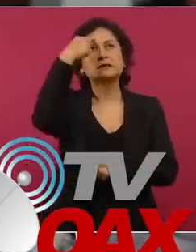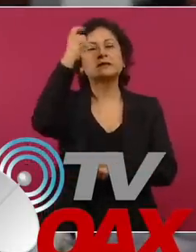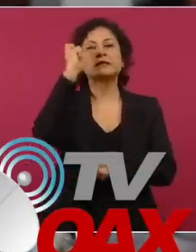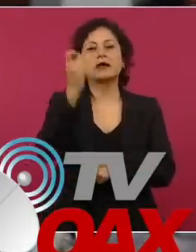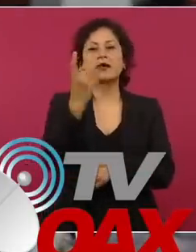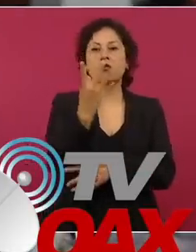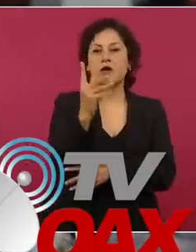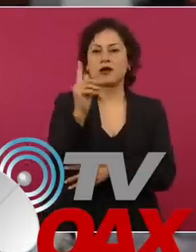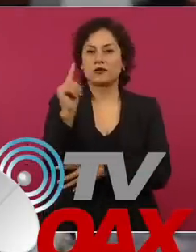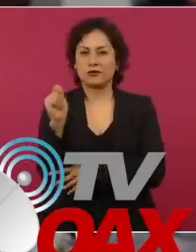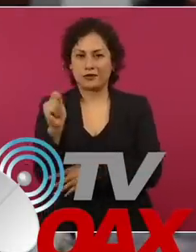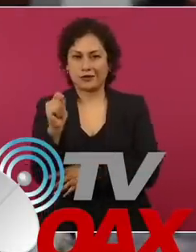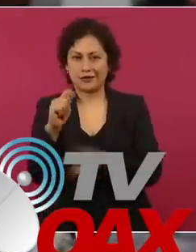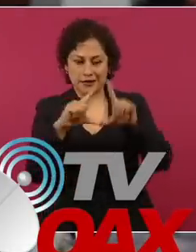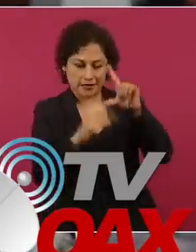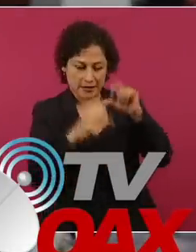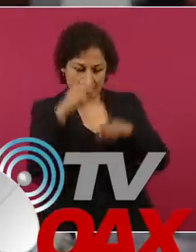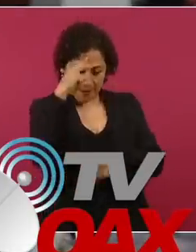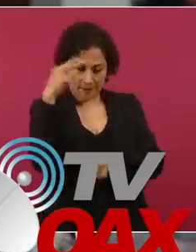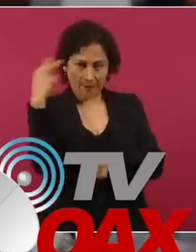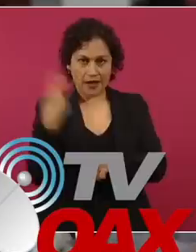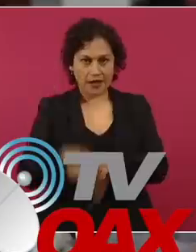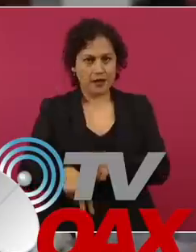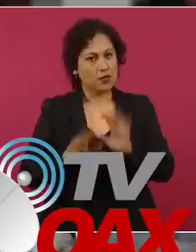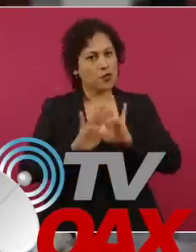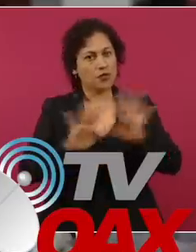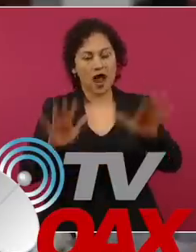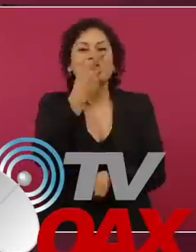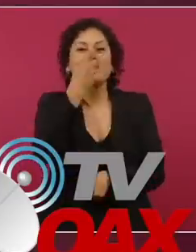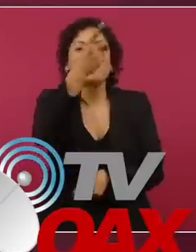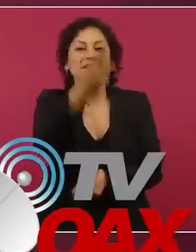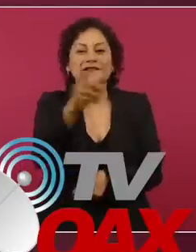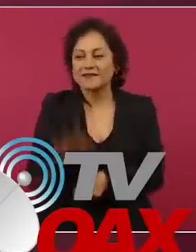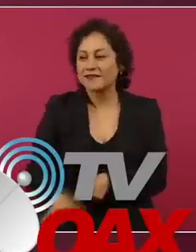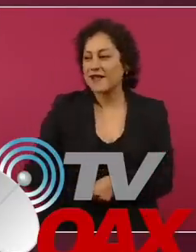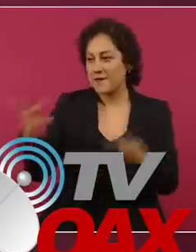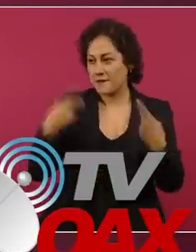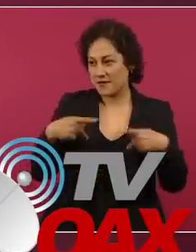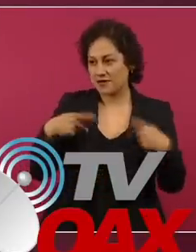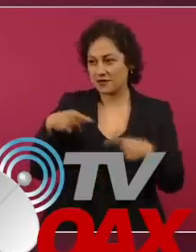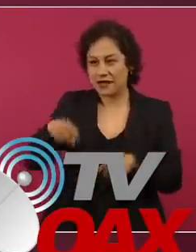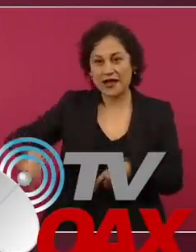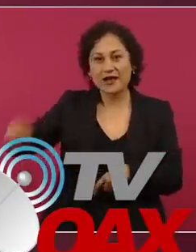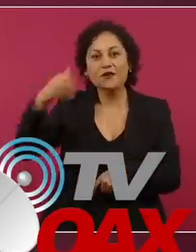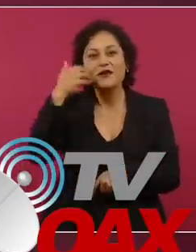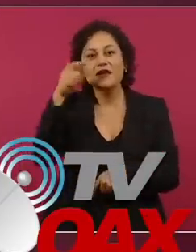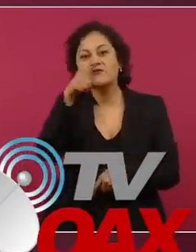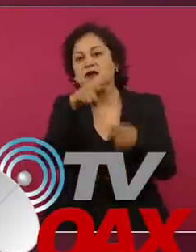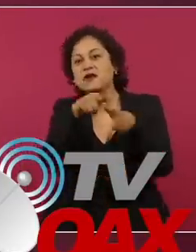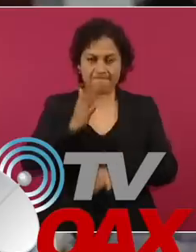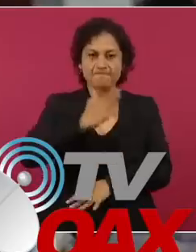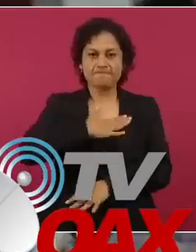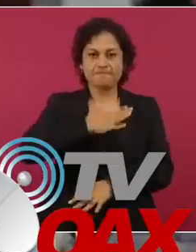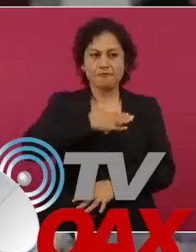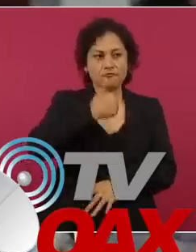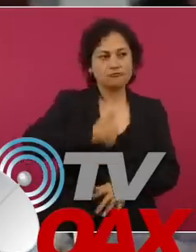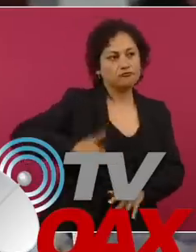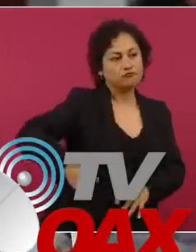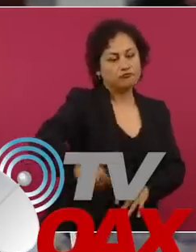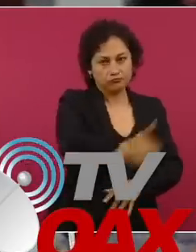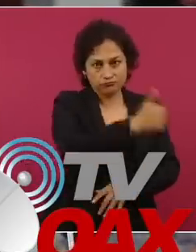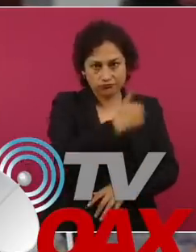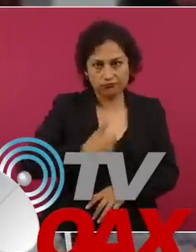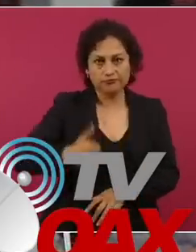de México, la Cuarta Transformación la hemos hecho nuestra, la Cuarta Transformación